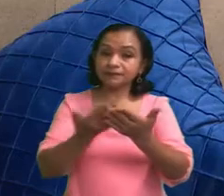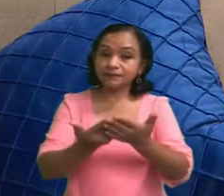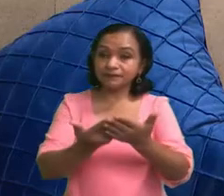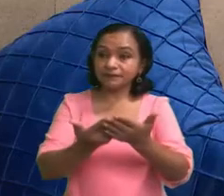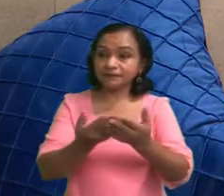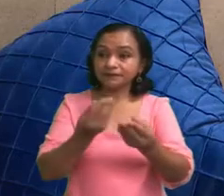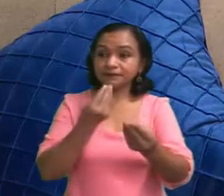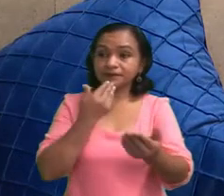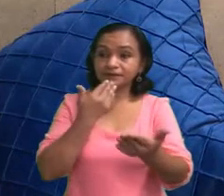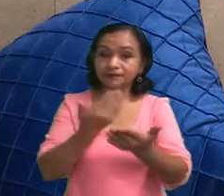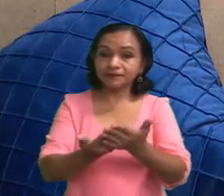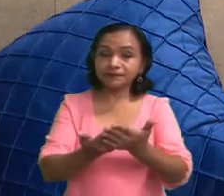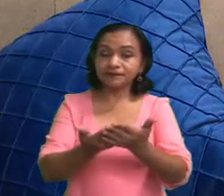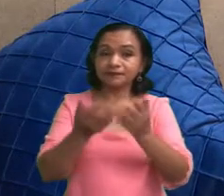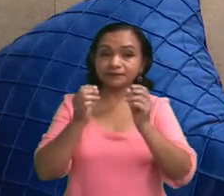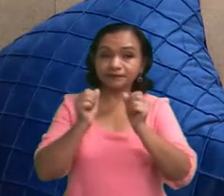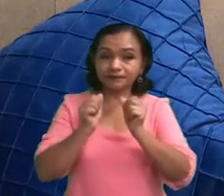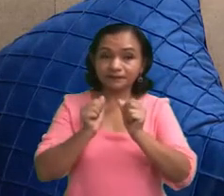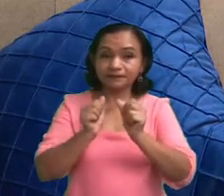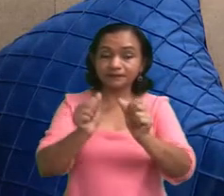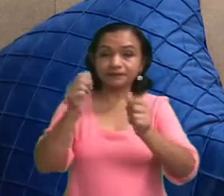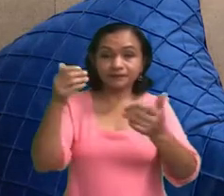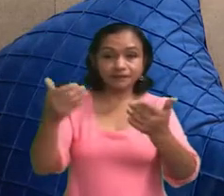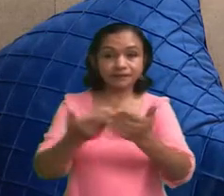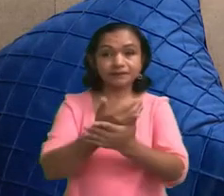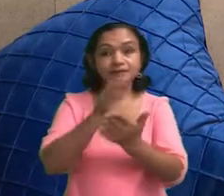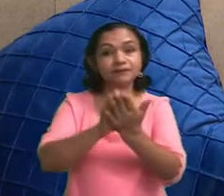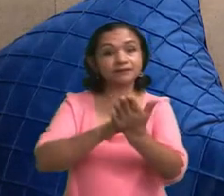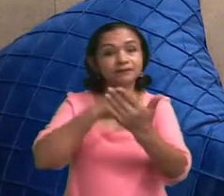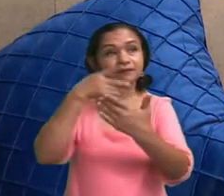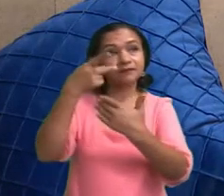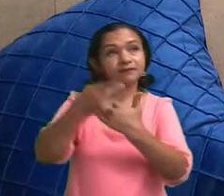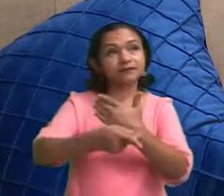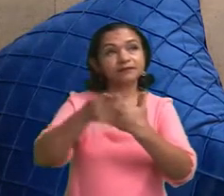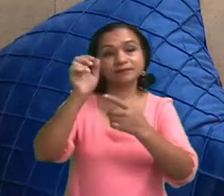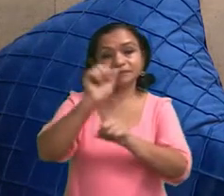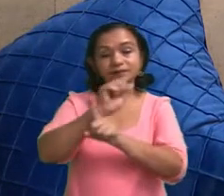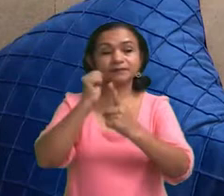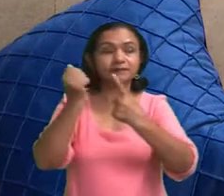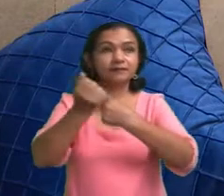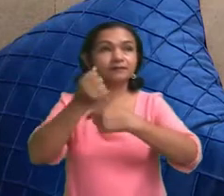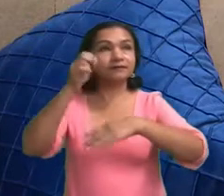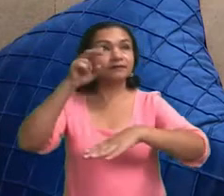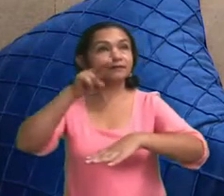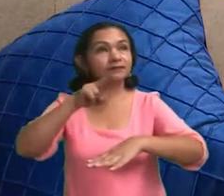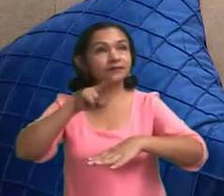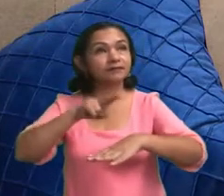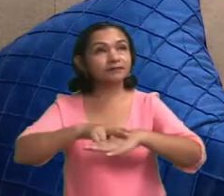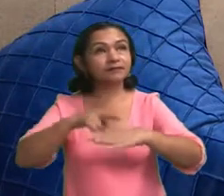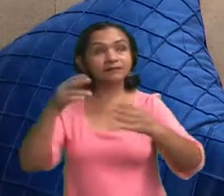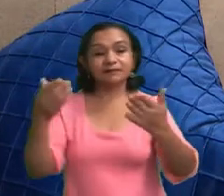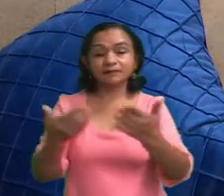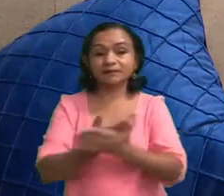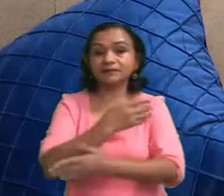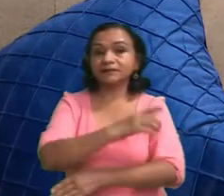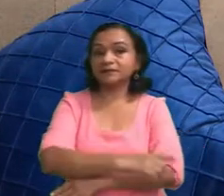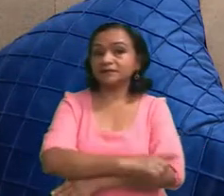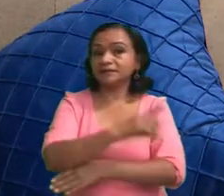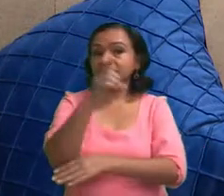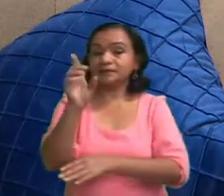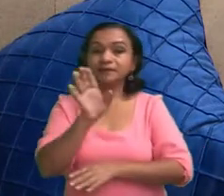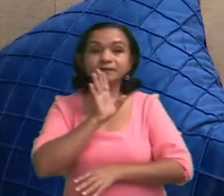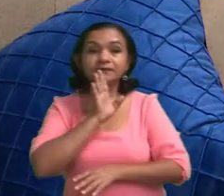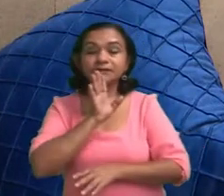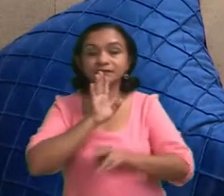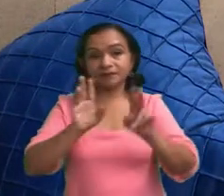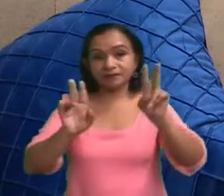Muchísimas gracias por acompañarnos en una nueva edición de su programa Desde el Parlamento, una oportunidad para conversar sobre